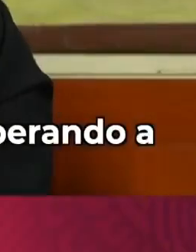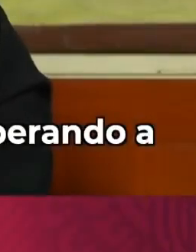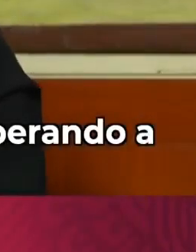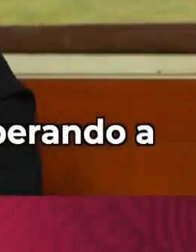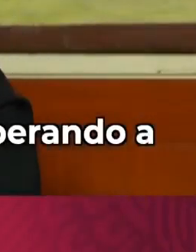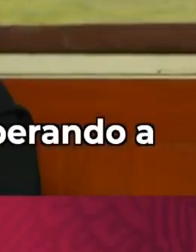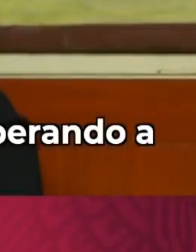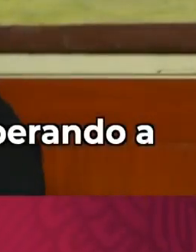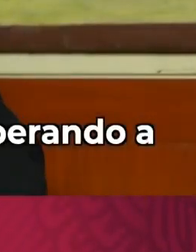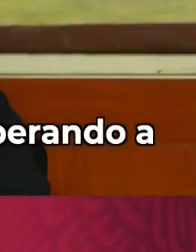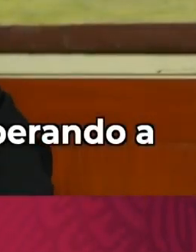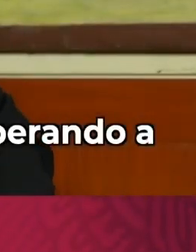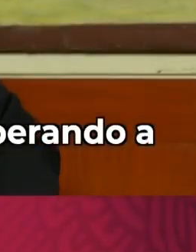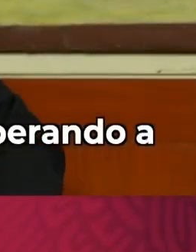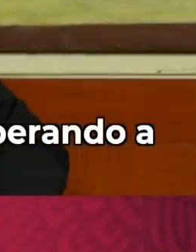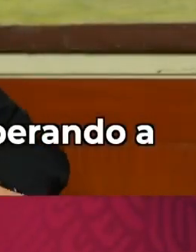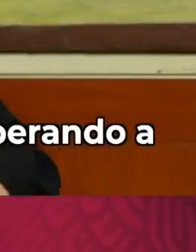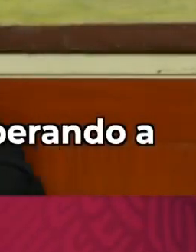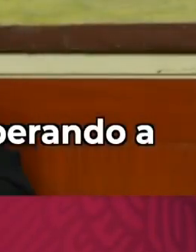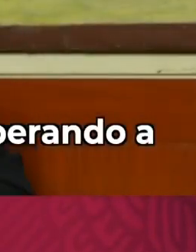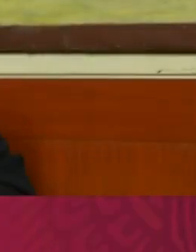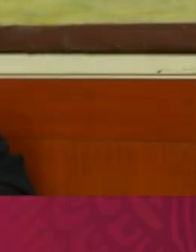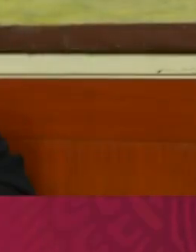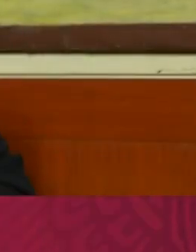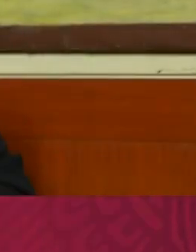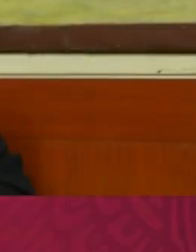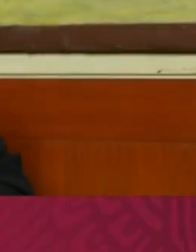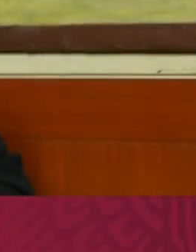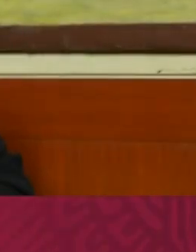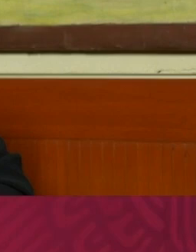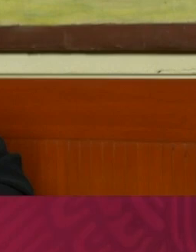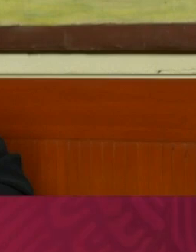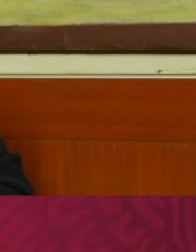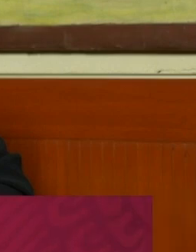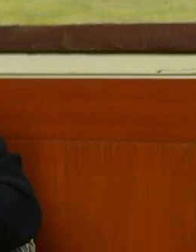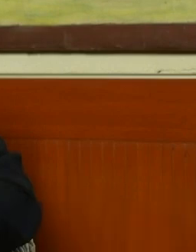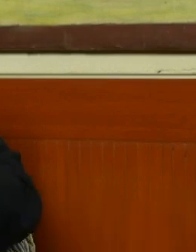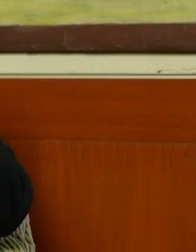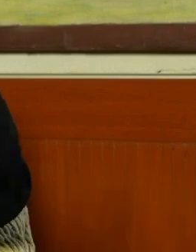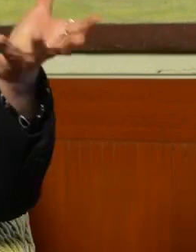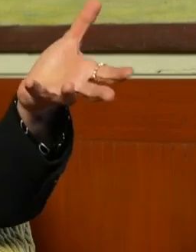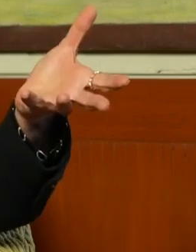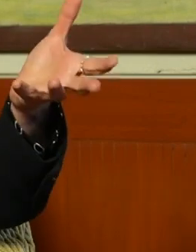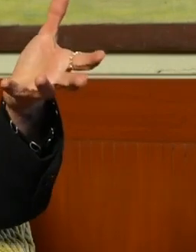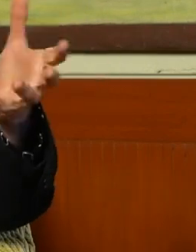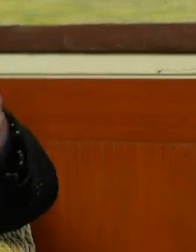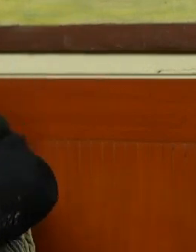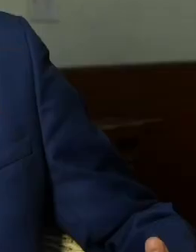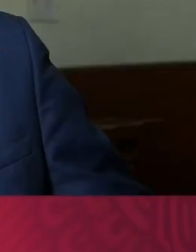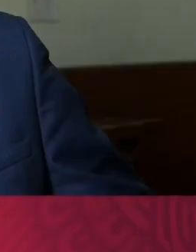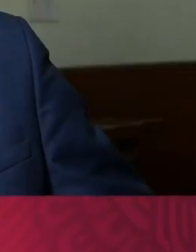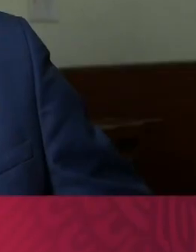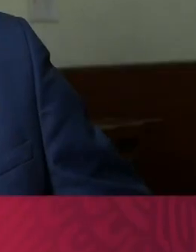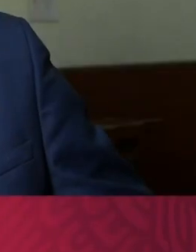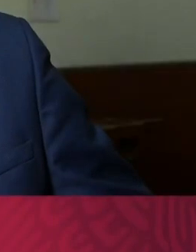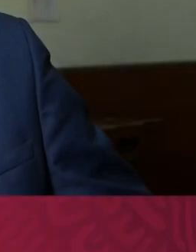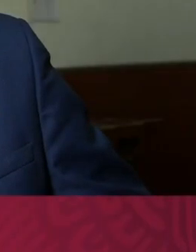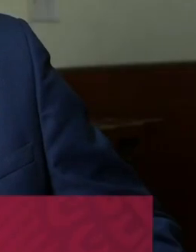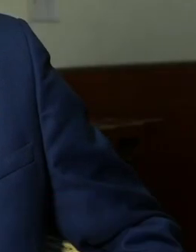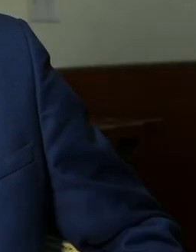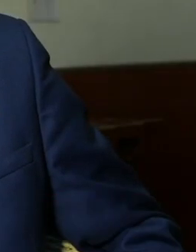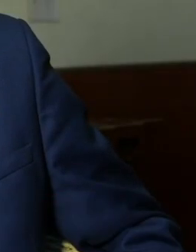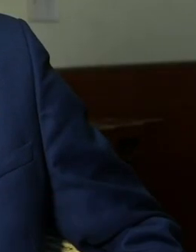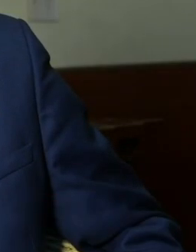Yo lo que pienso es que estaban esperando que yo saliera para proceder, o que saliéramos todos. Escuché un